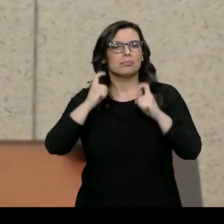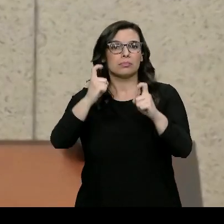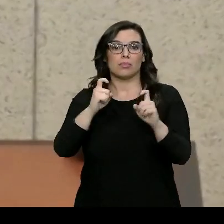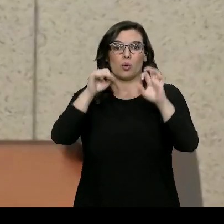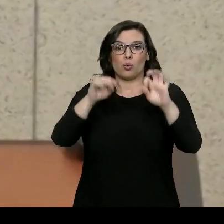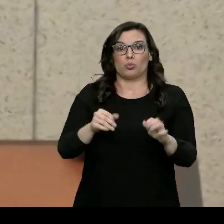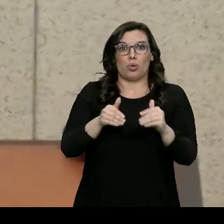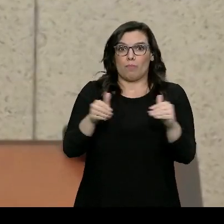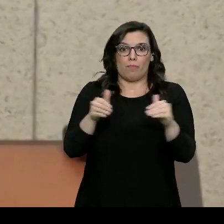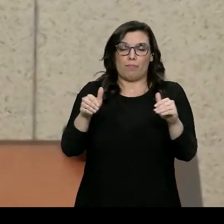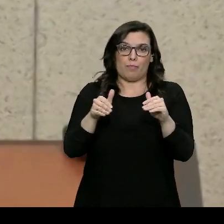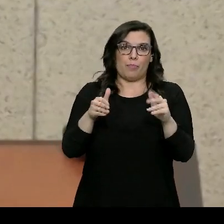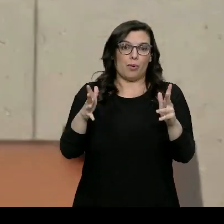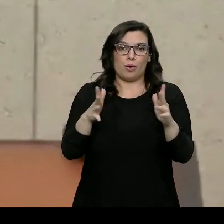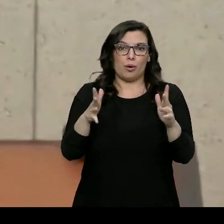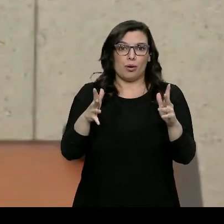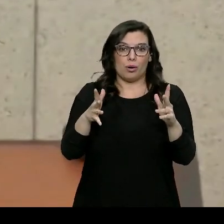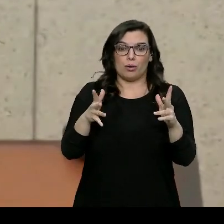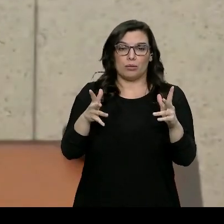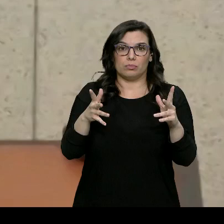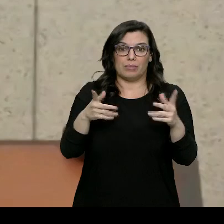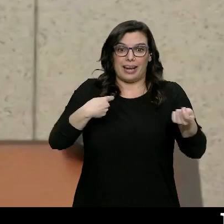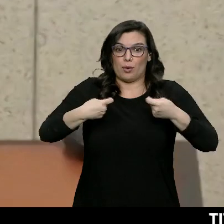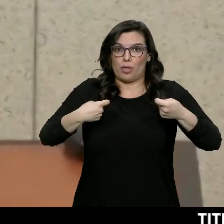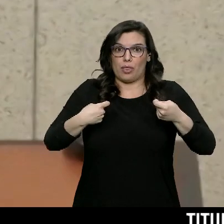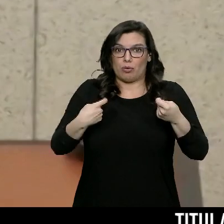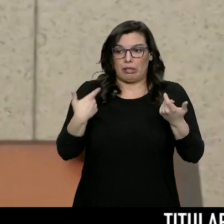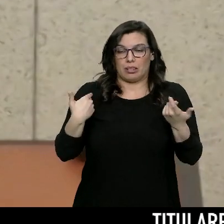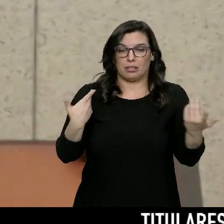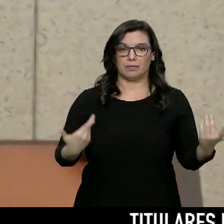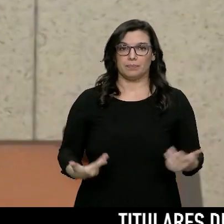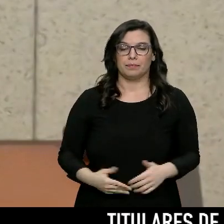inicios de esta negociación.